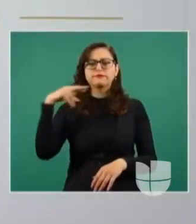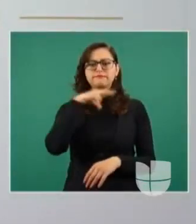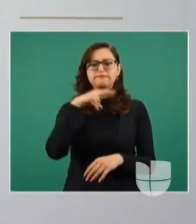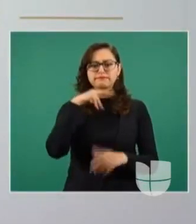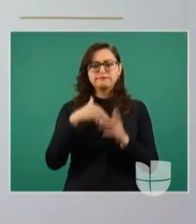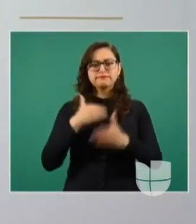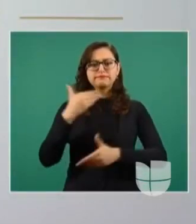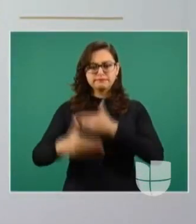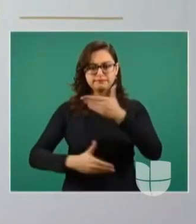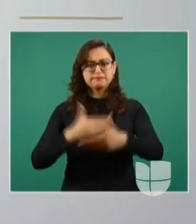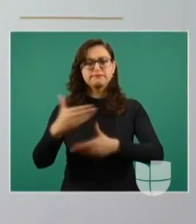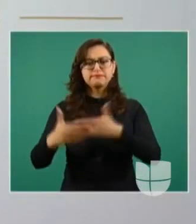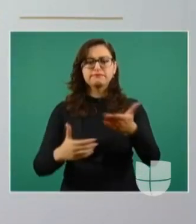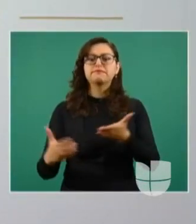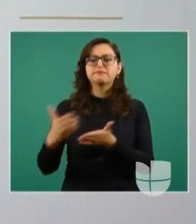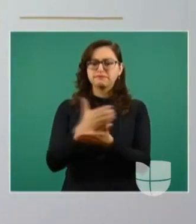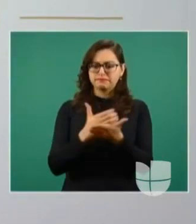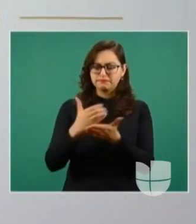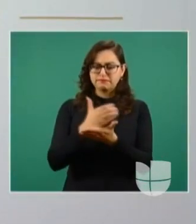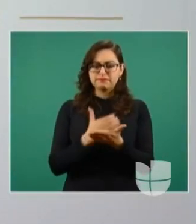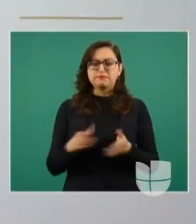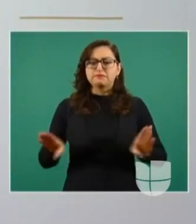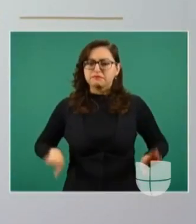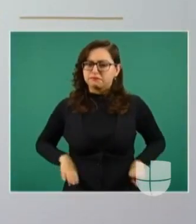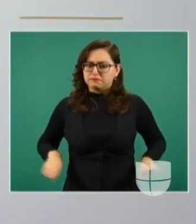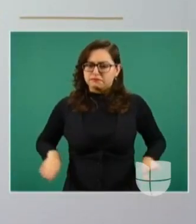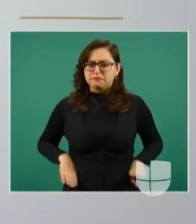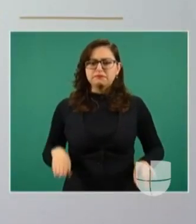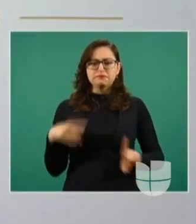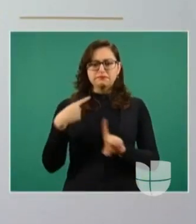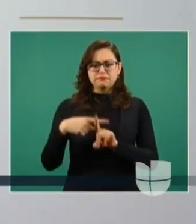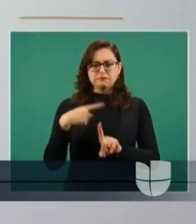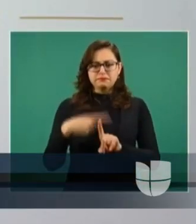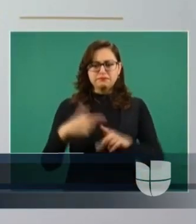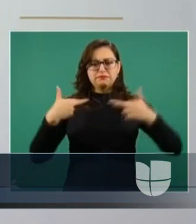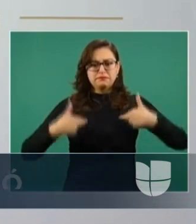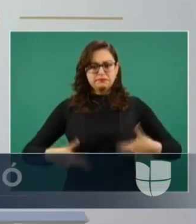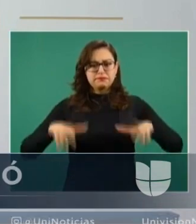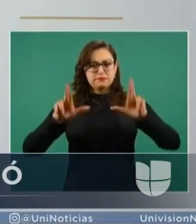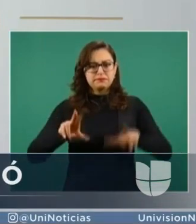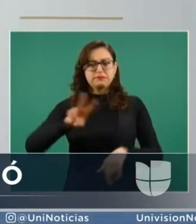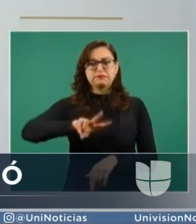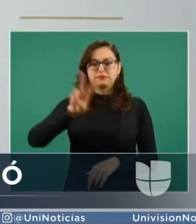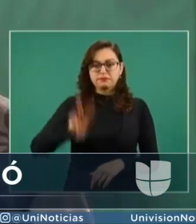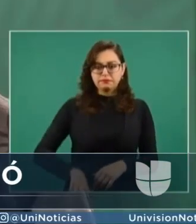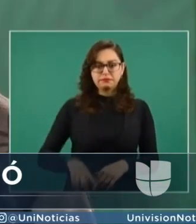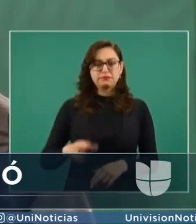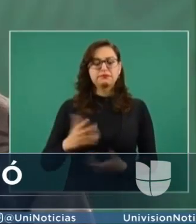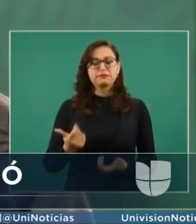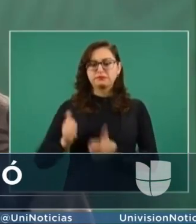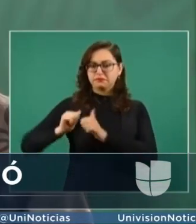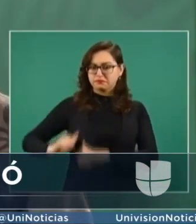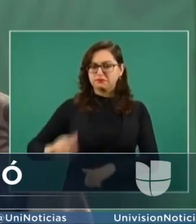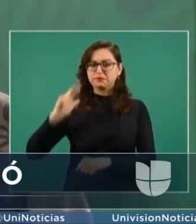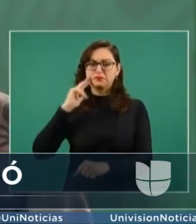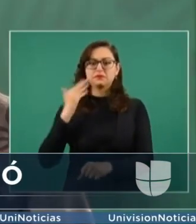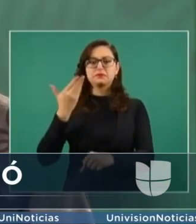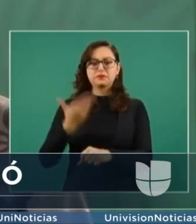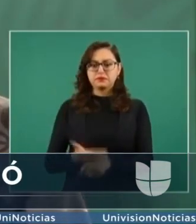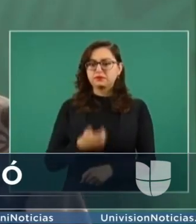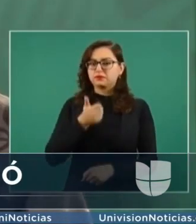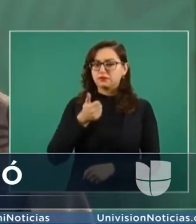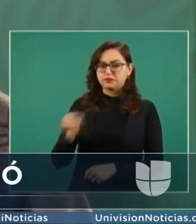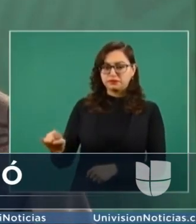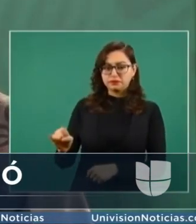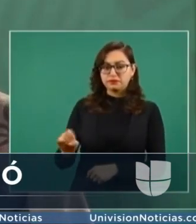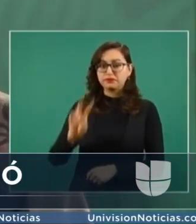Es un hombre optimista, un verdadero representante. Fue la primera vez que el presidente de México no estuvo en su conferencia diaria y lo primero